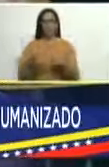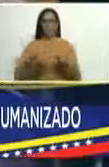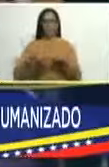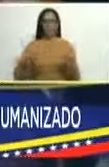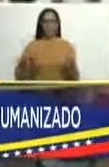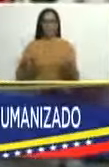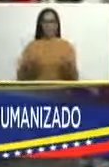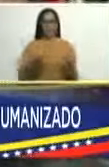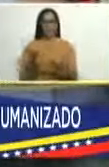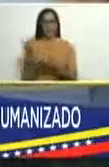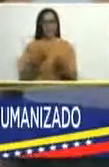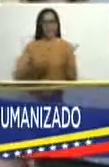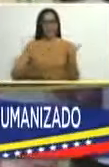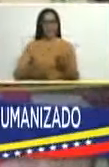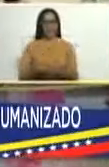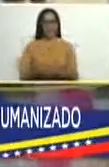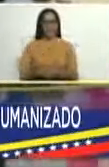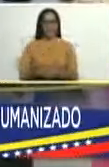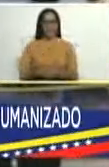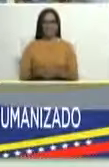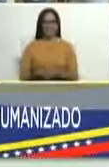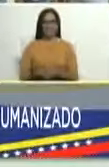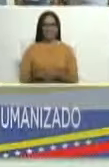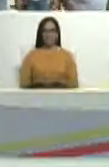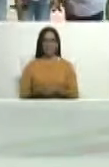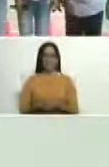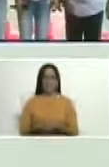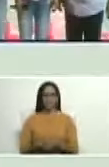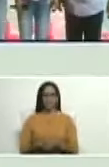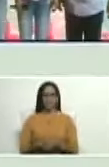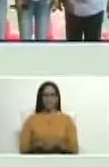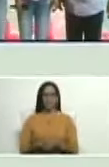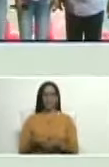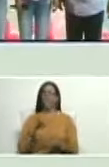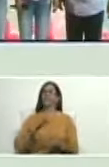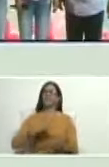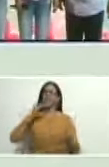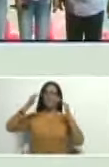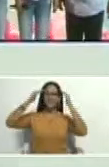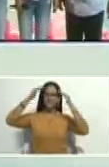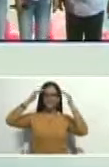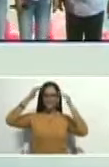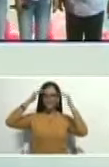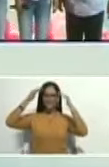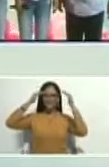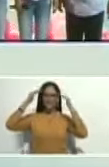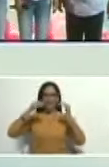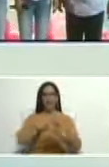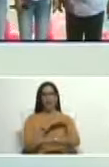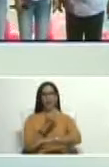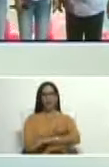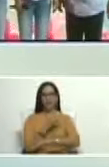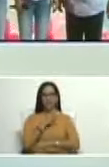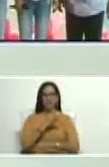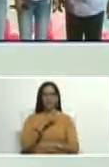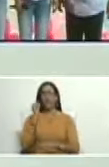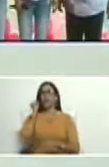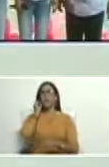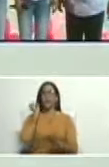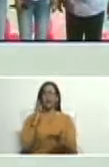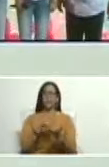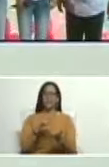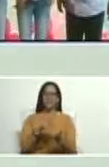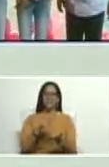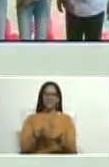territorios. Adelante, presidente. Estoy saludando aquí a las fuerzas sociales, a las mujeres que están